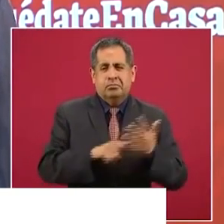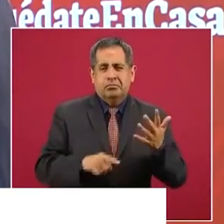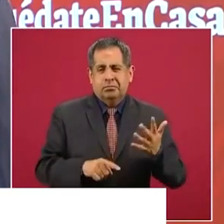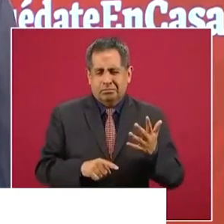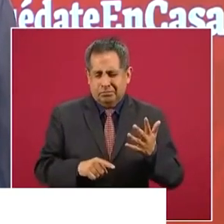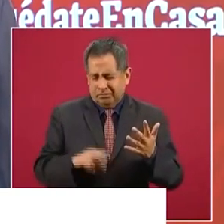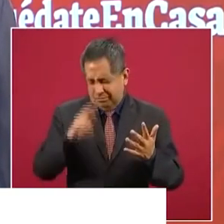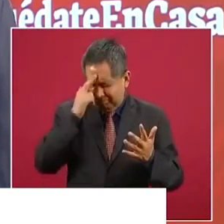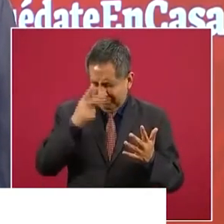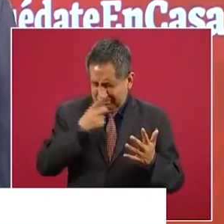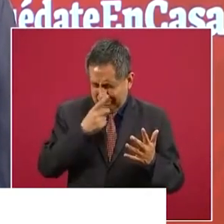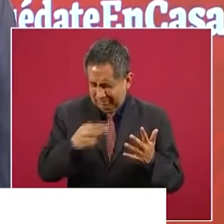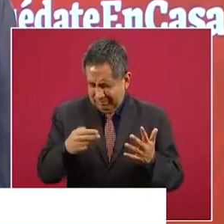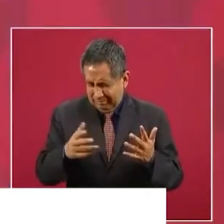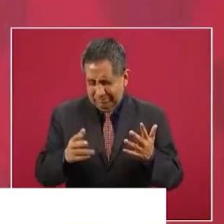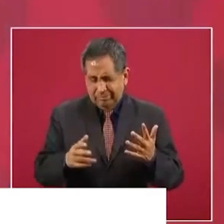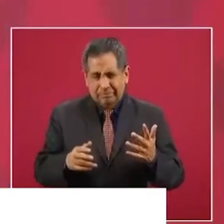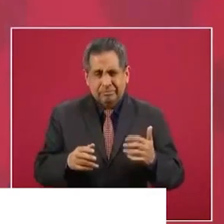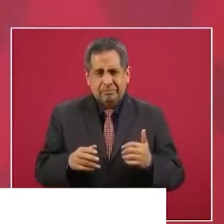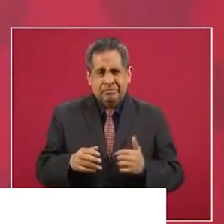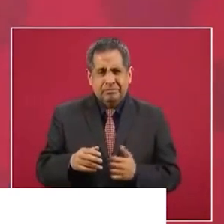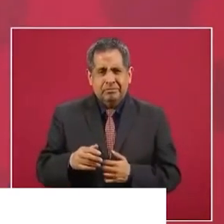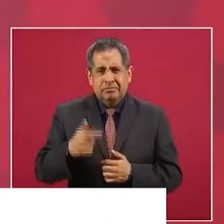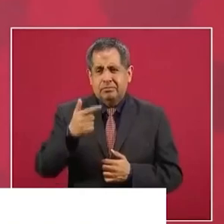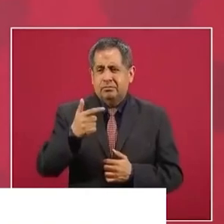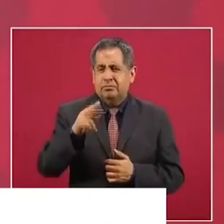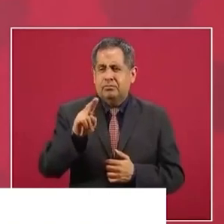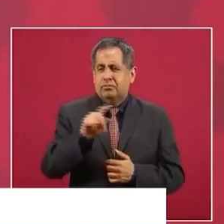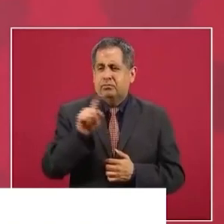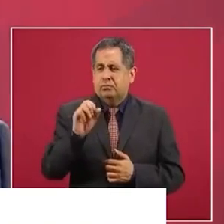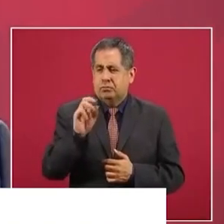no me gusta decirle así, Guzmán Loera,